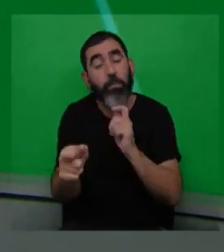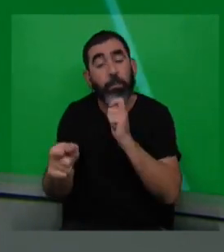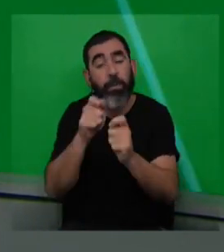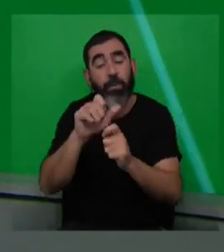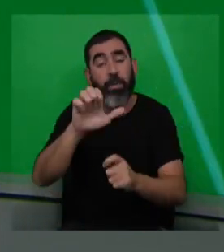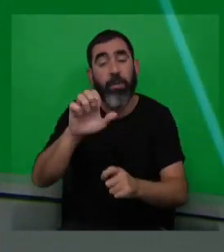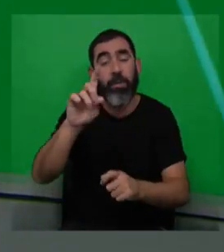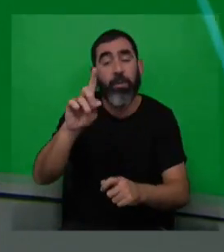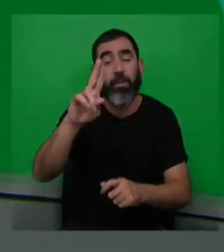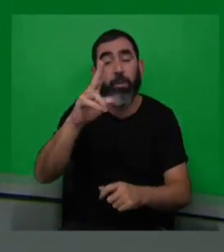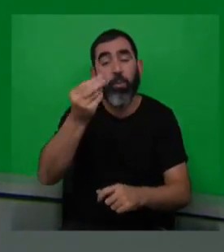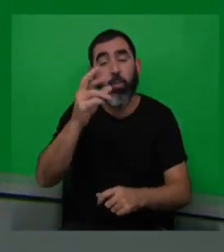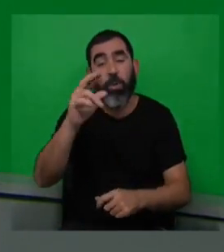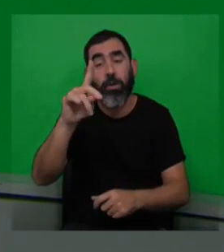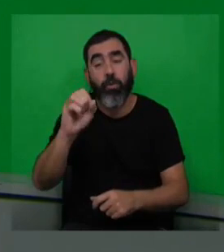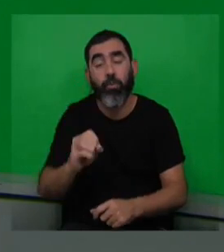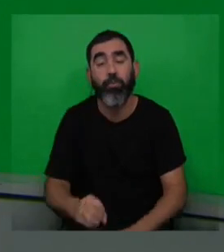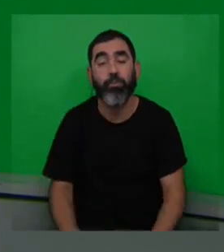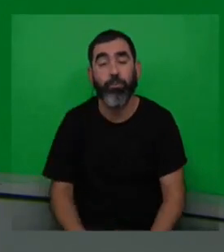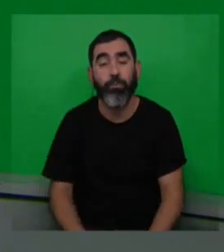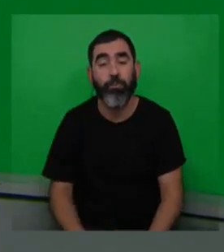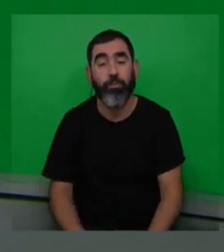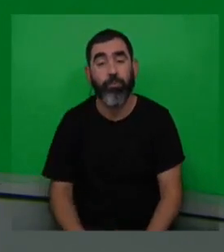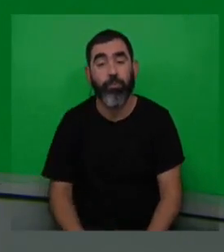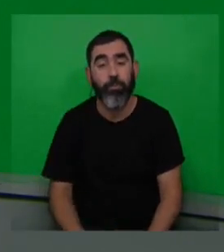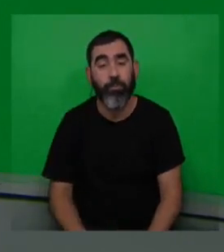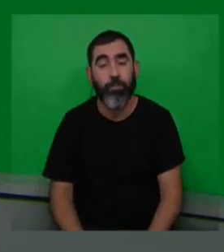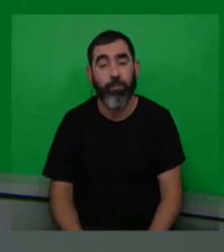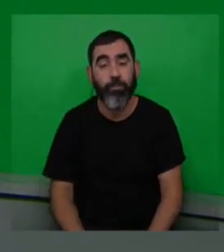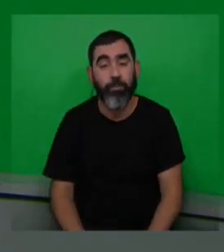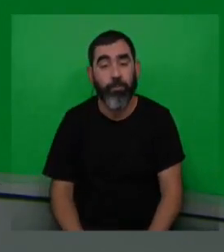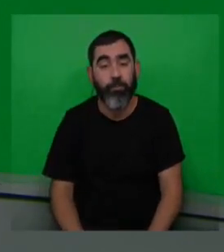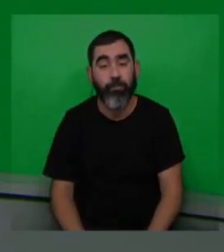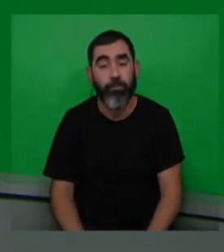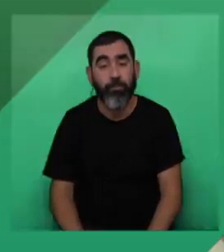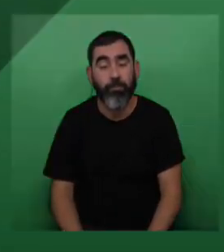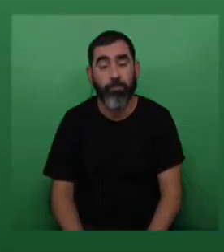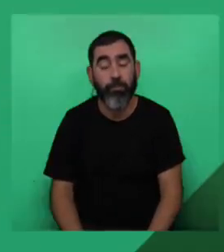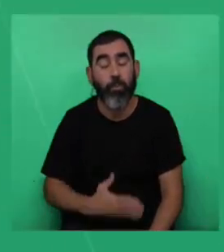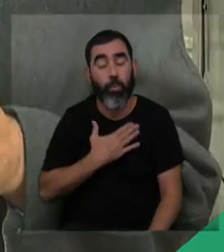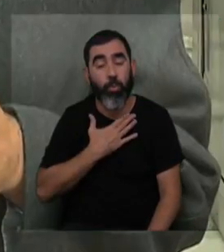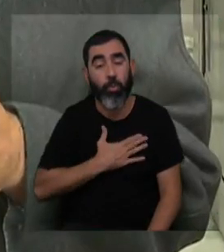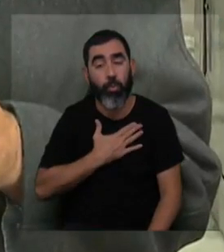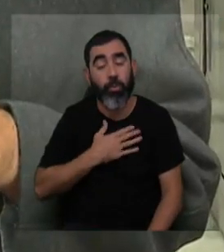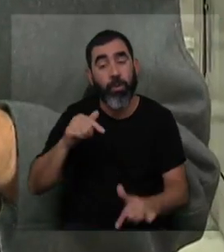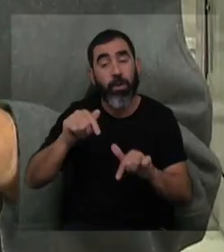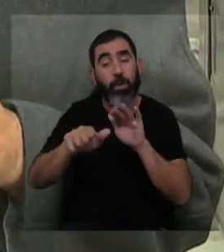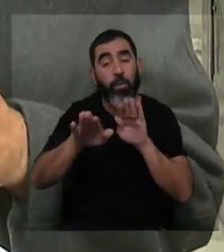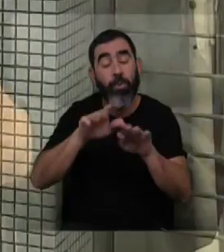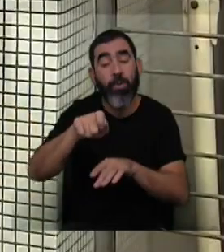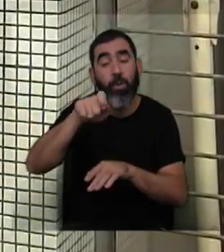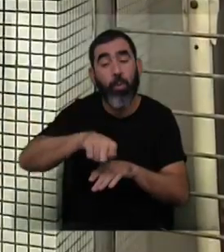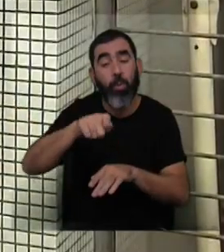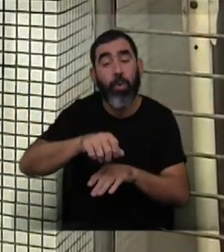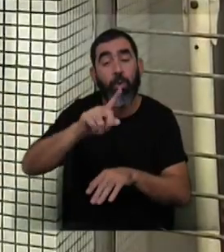periodista Eduardo Delgado. Eduardo, ¿cómo estás? Bienvenido. Rosina, un gusto saludarte. Estoy aquí en la puerta de los juzgados de